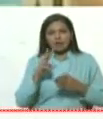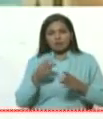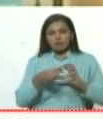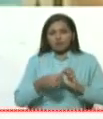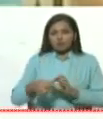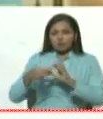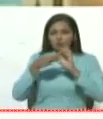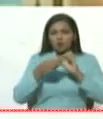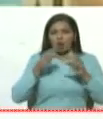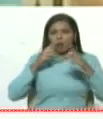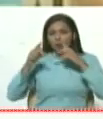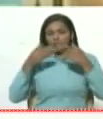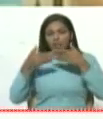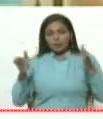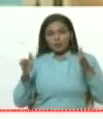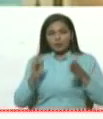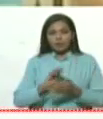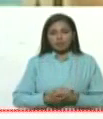articular la política pública